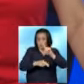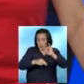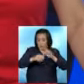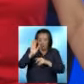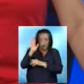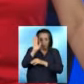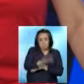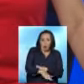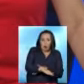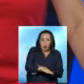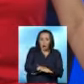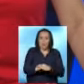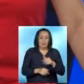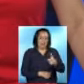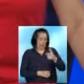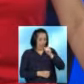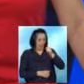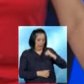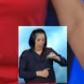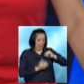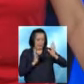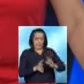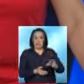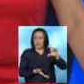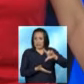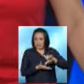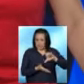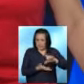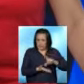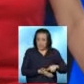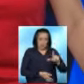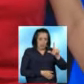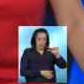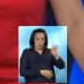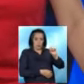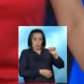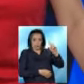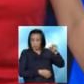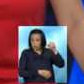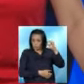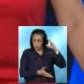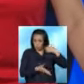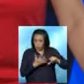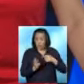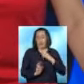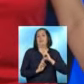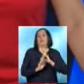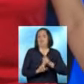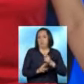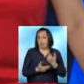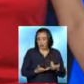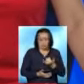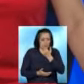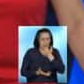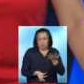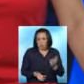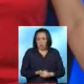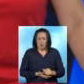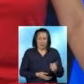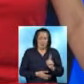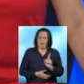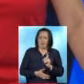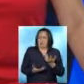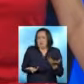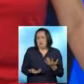Talavera, el alcalde de Lima, Luis Castañeda Locio, ha reaparecido y ha respondido a los cuestionamientos a esta obra. Él dijo que no teme